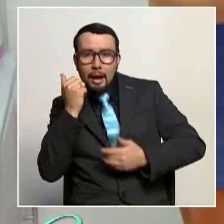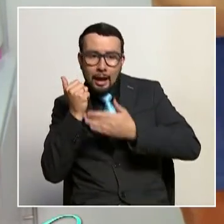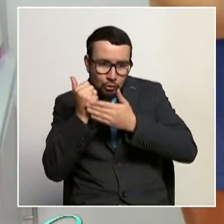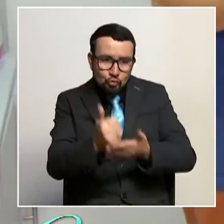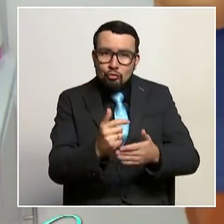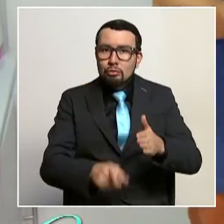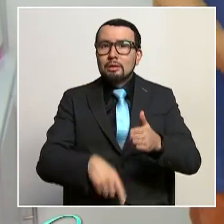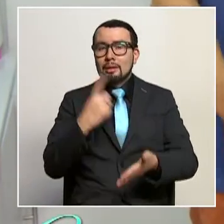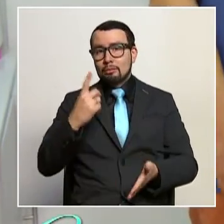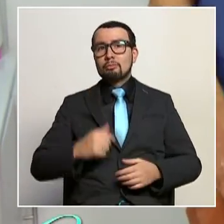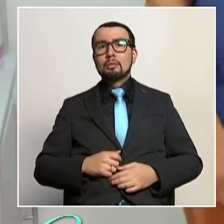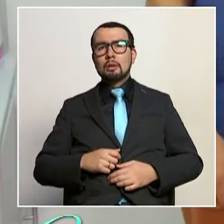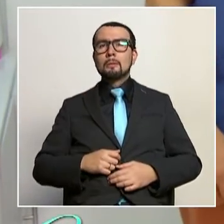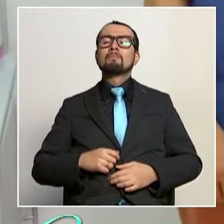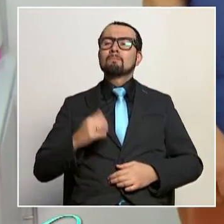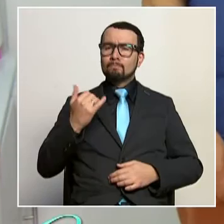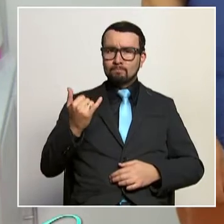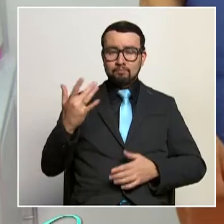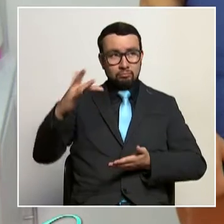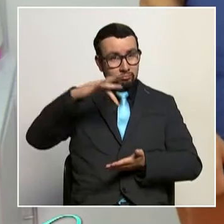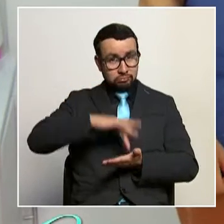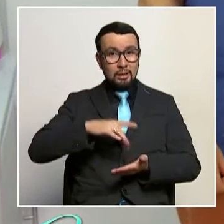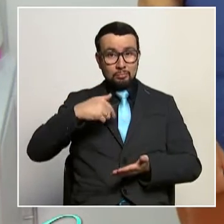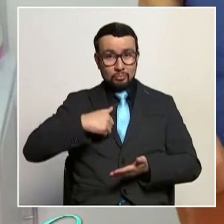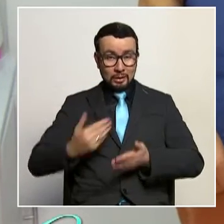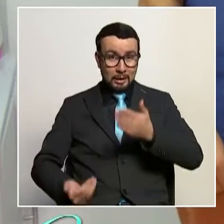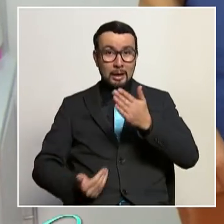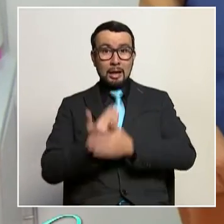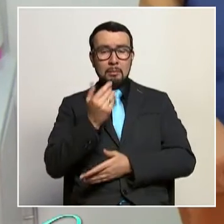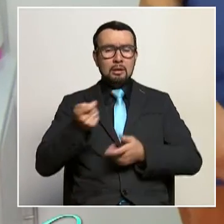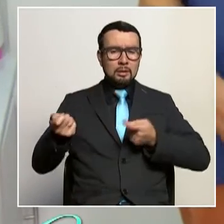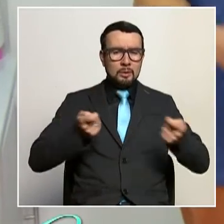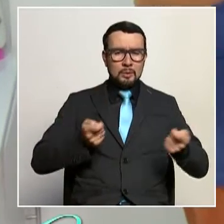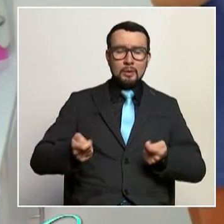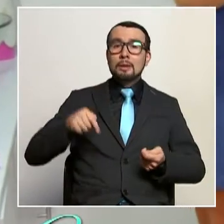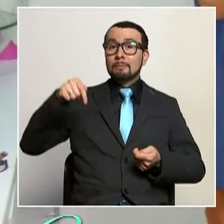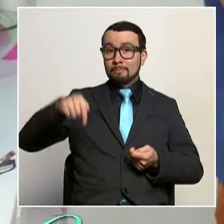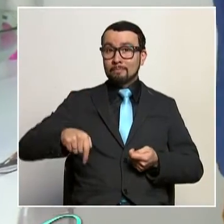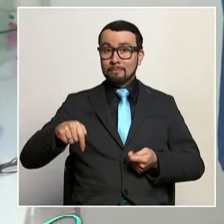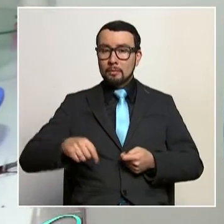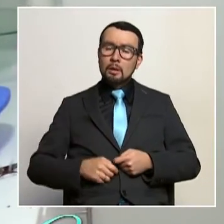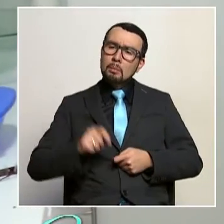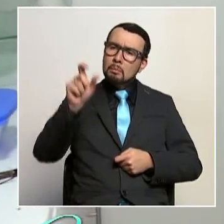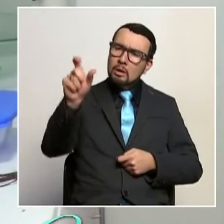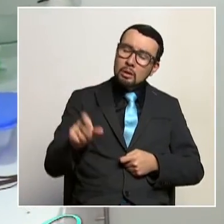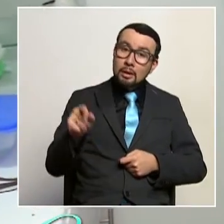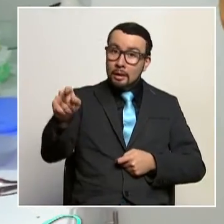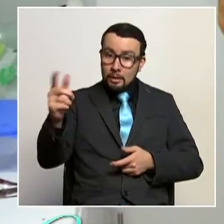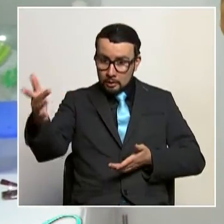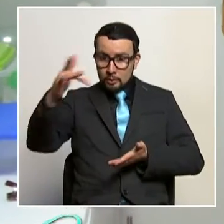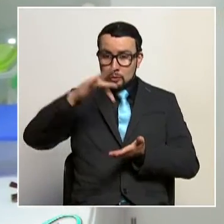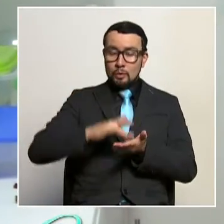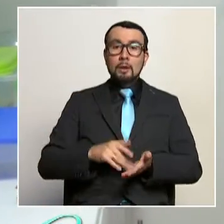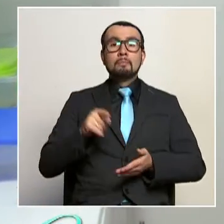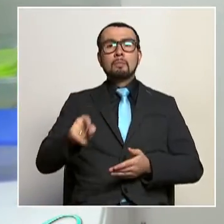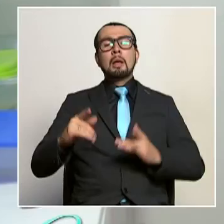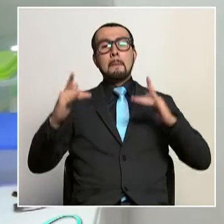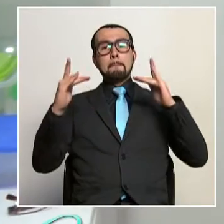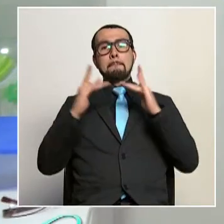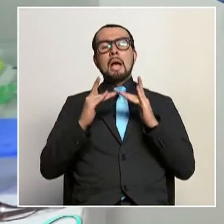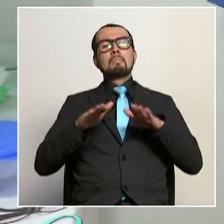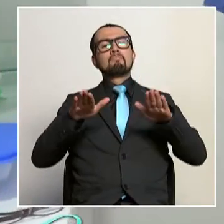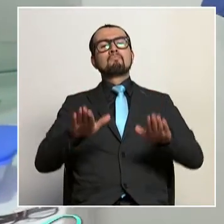eso fue lo que comenzamos a implementar en los protocolos del parque médico, que la paciente cuando se sube a la camilla,